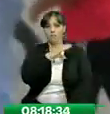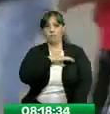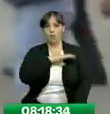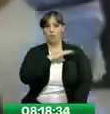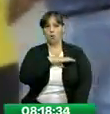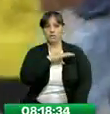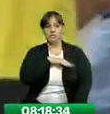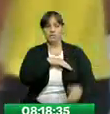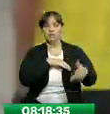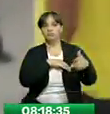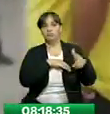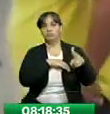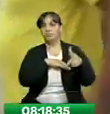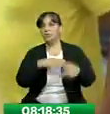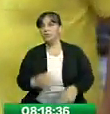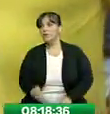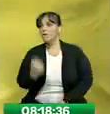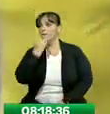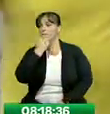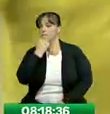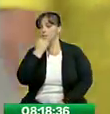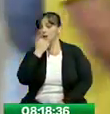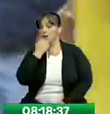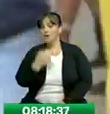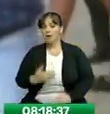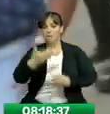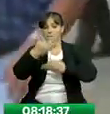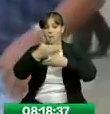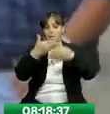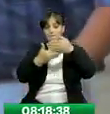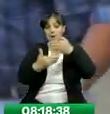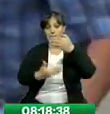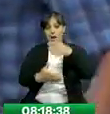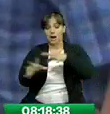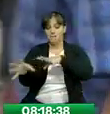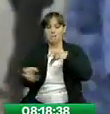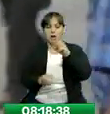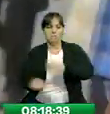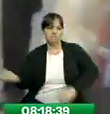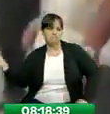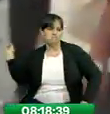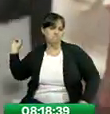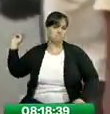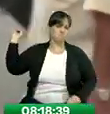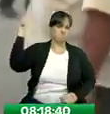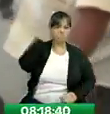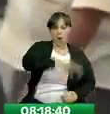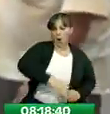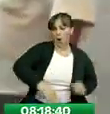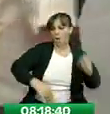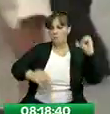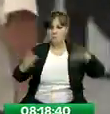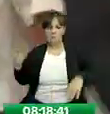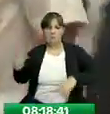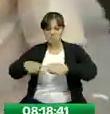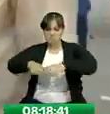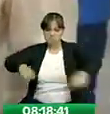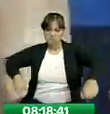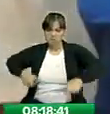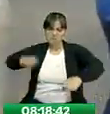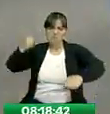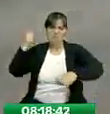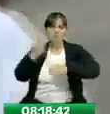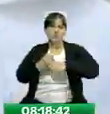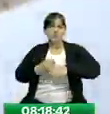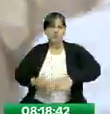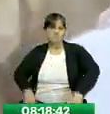y fue en ese entonces que empezaron amedrenta a lanzar los objetos contundentes piedras para los bloques